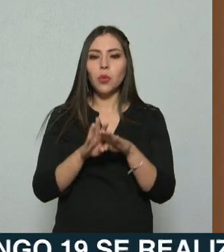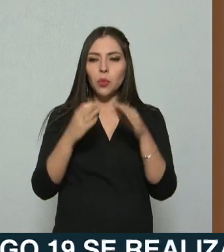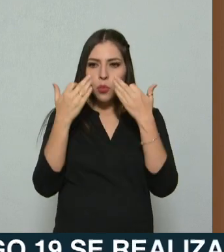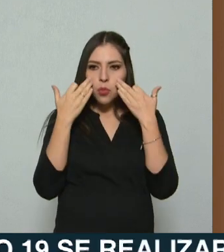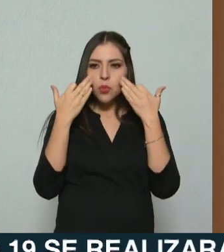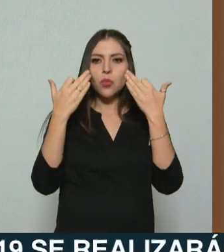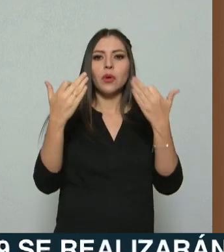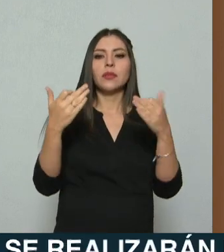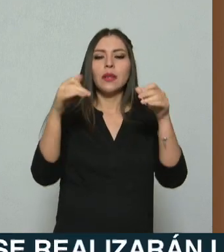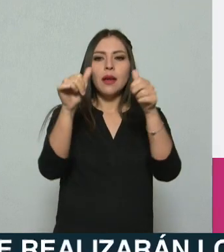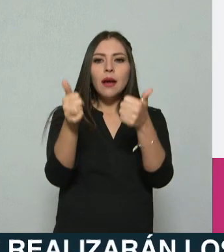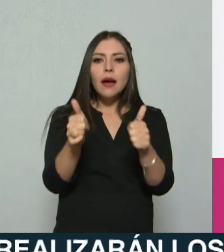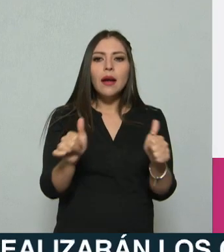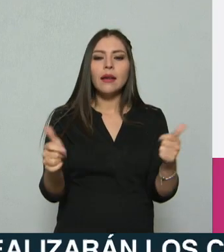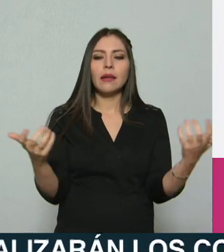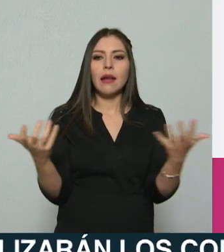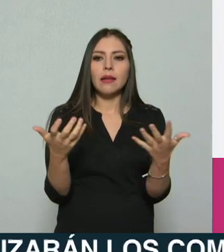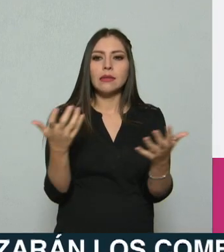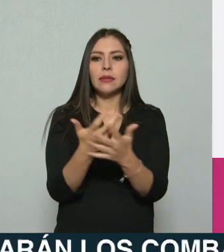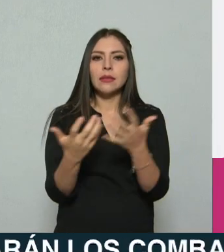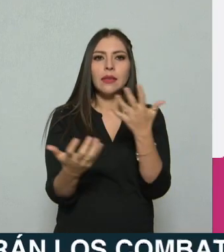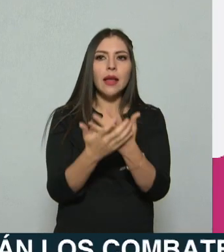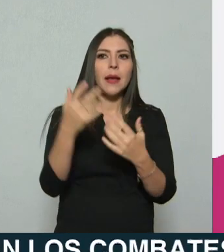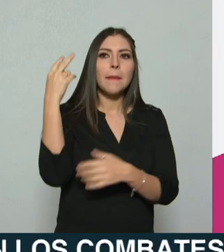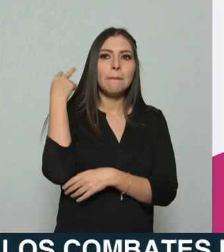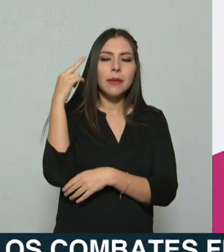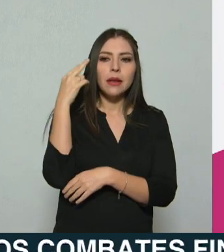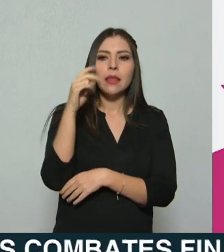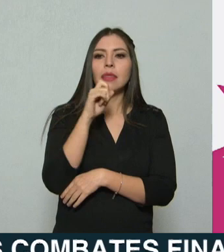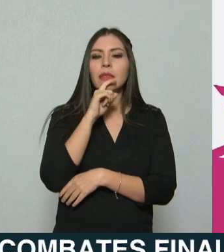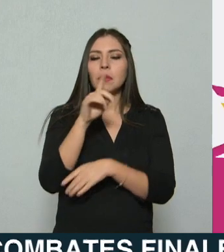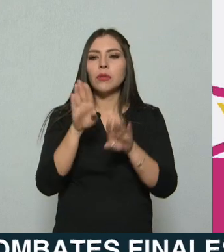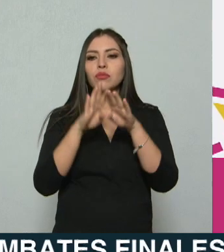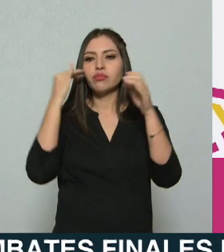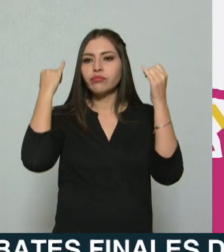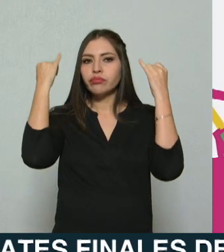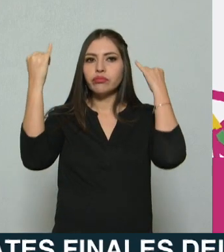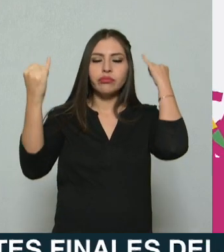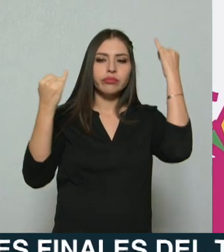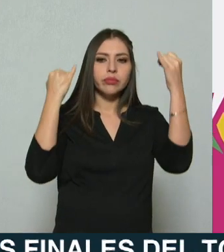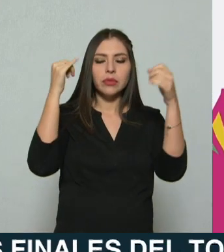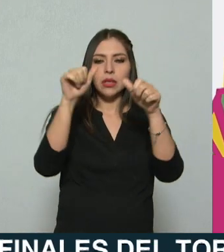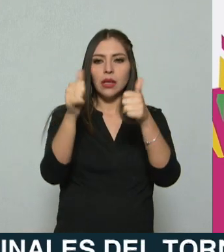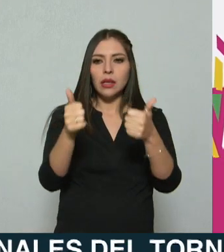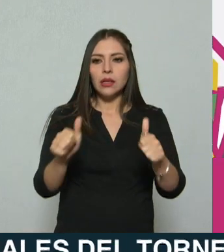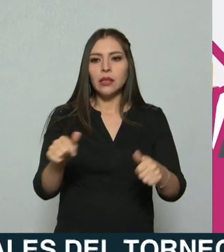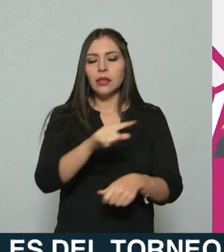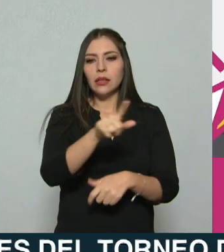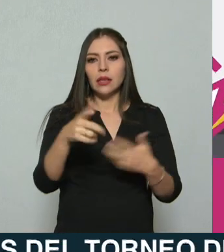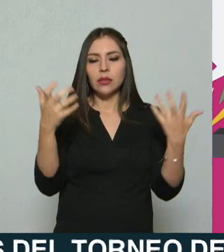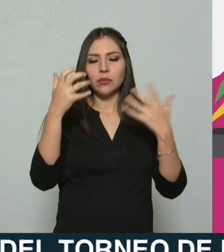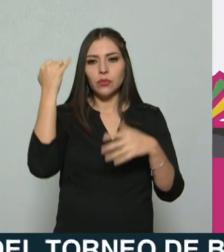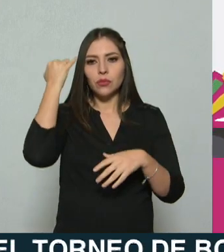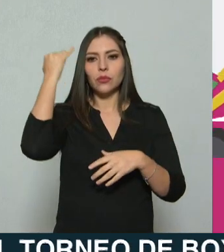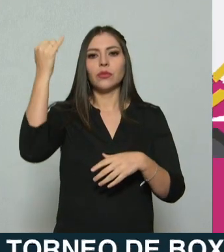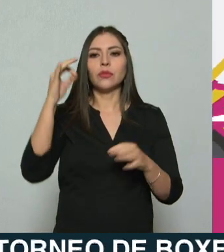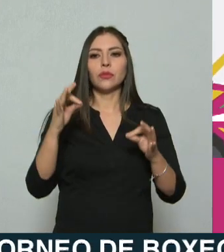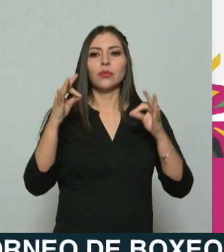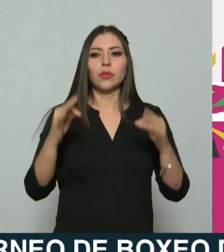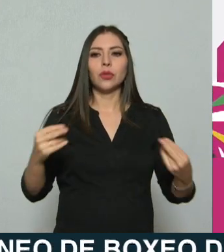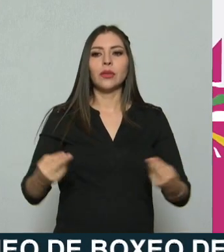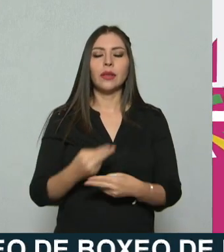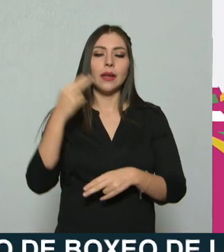Veracruz en el arte y cómo se ha manifestado la creación artística a través de los creadores nacidos